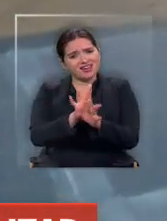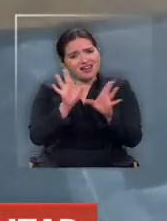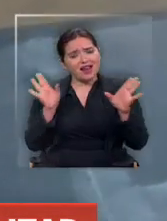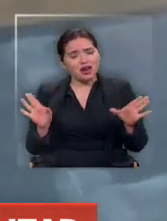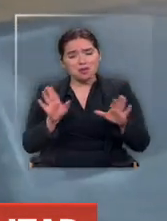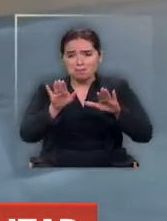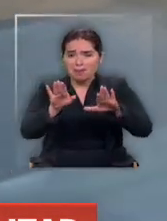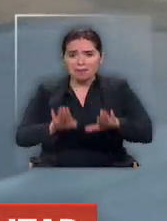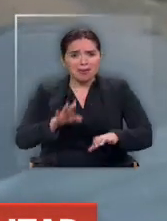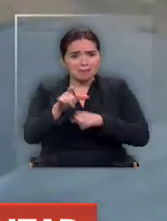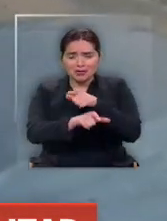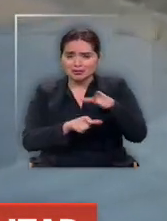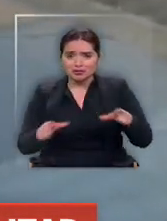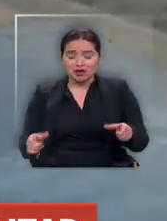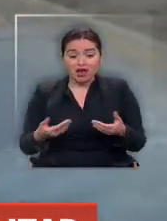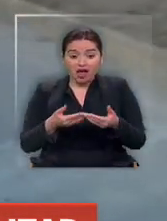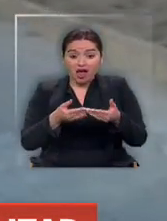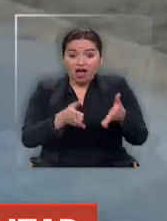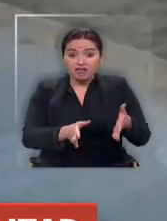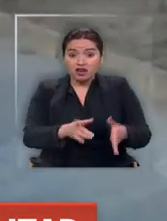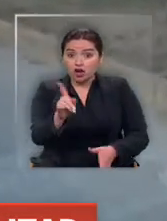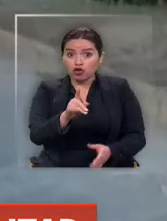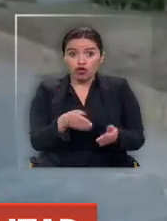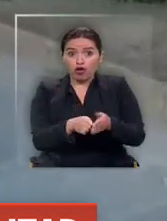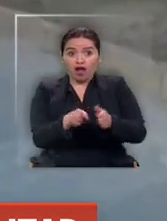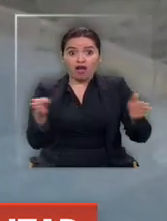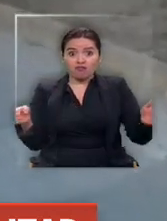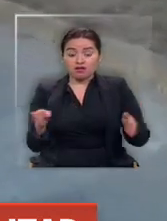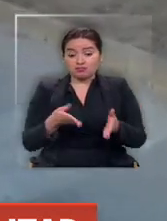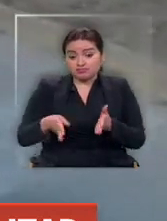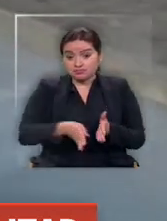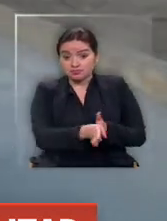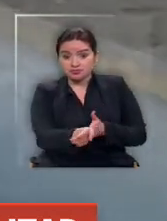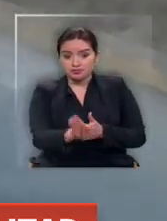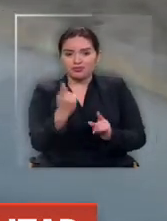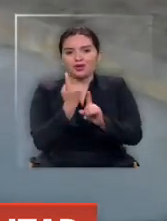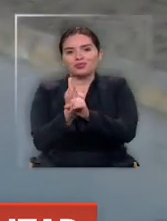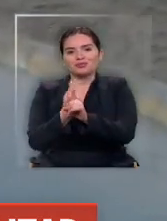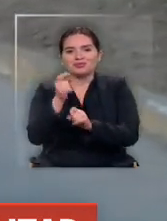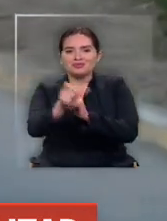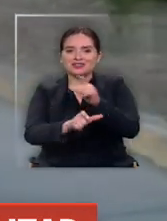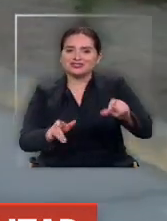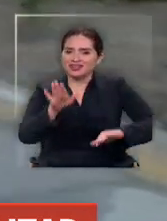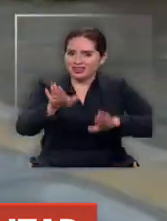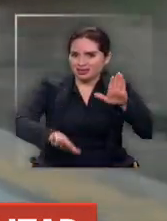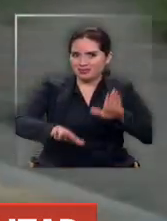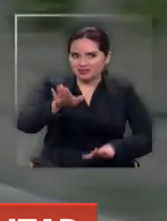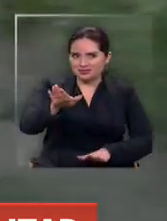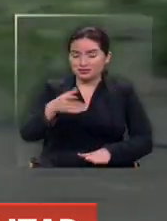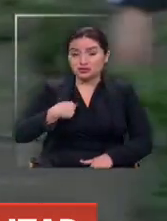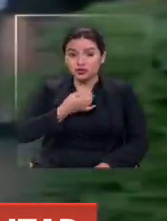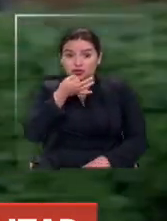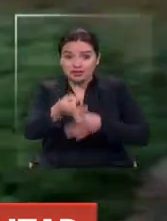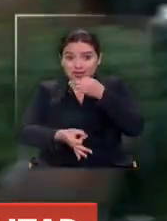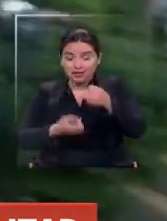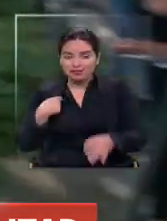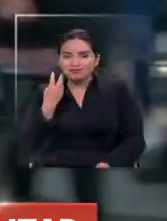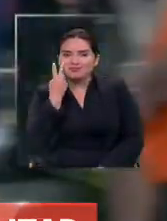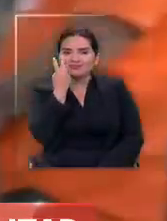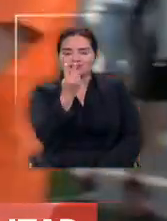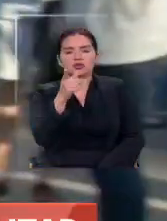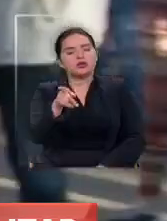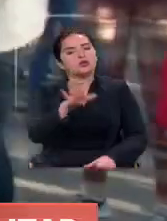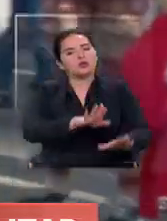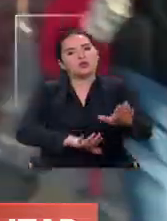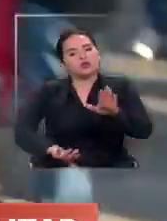misma gente la cual o abre o no abre el paso. Todo tiene que ver con la conversación de la gente. Te estoy contando lo que estoy viendo. Entonces, a tener cuidado